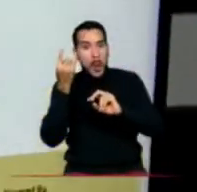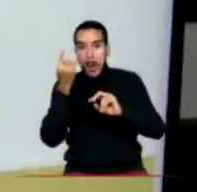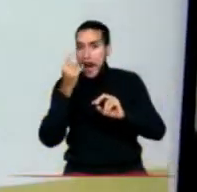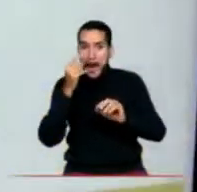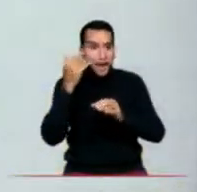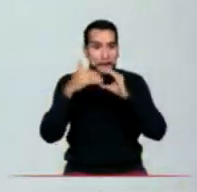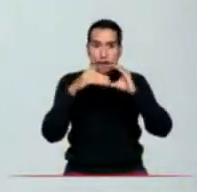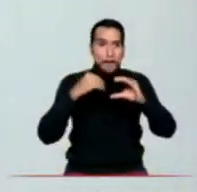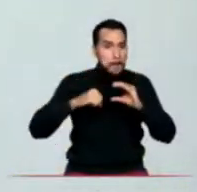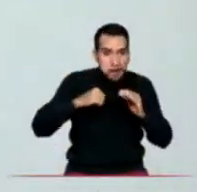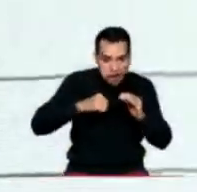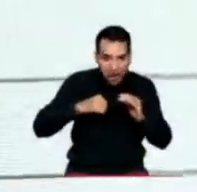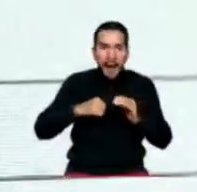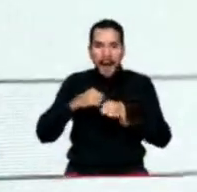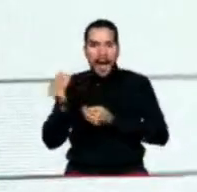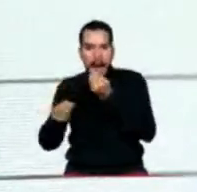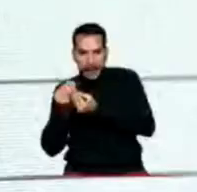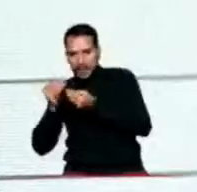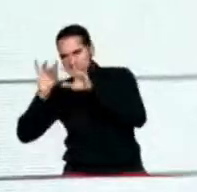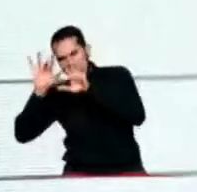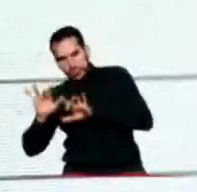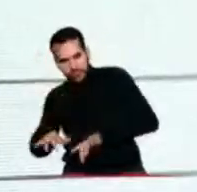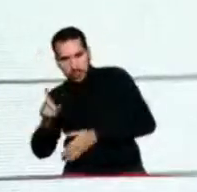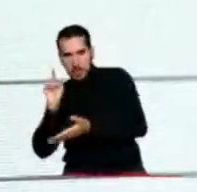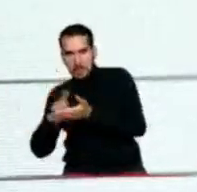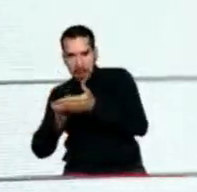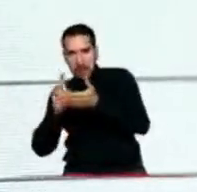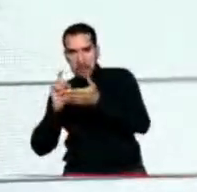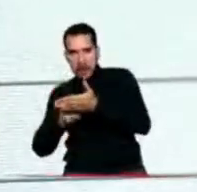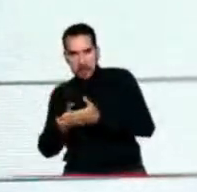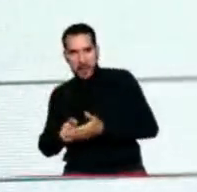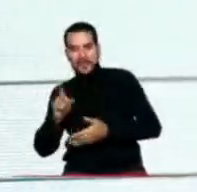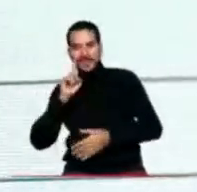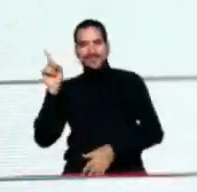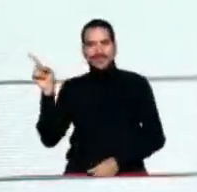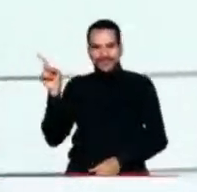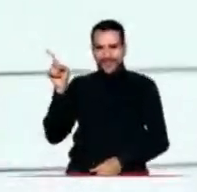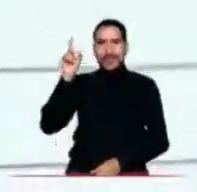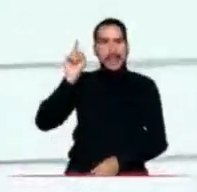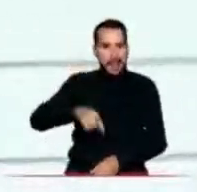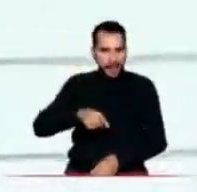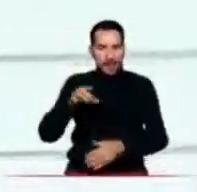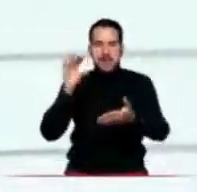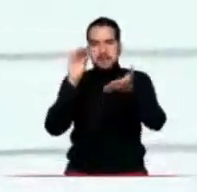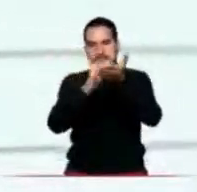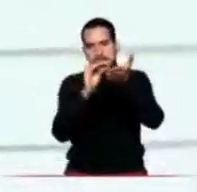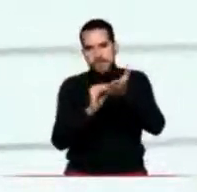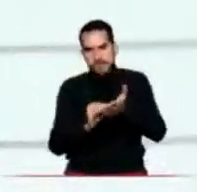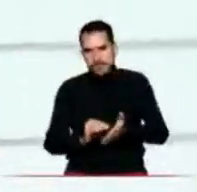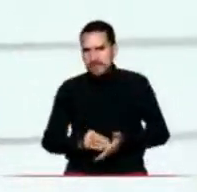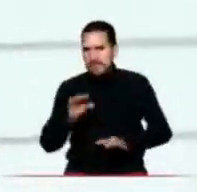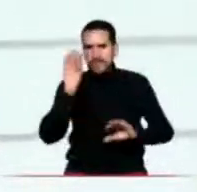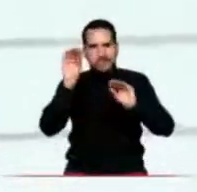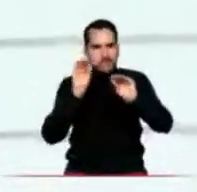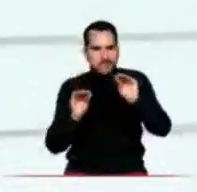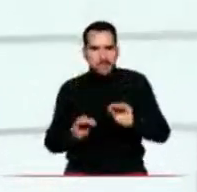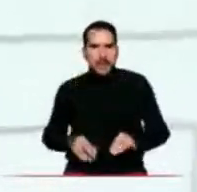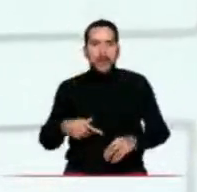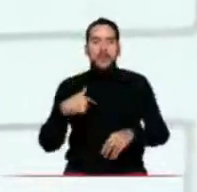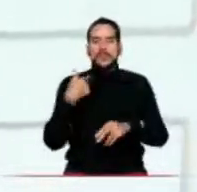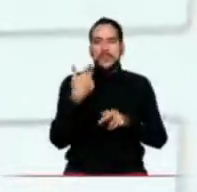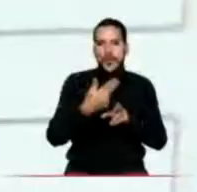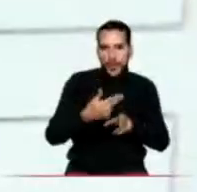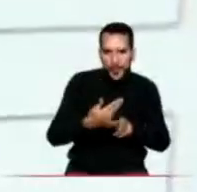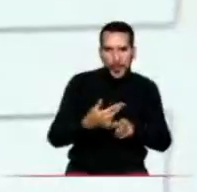opción Crear cuenta. La página le mostrará entonces un cuadro en el que usted debe suministrar datos como nombres, apellidos,